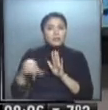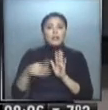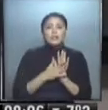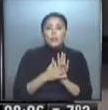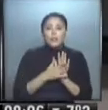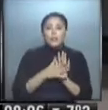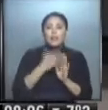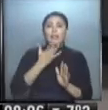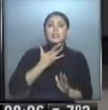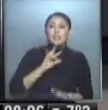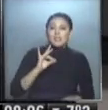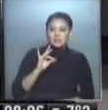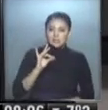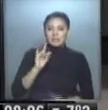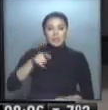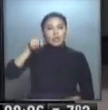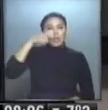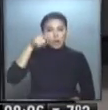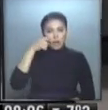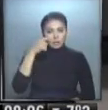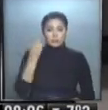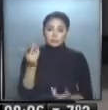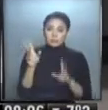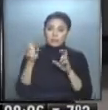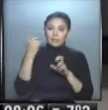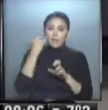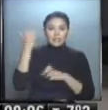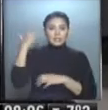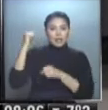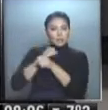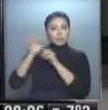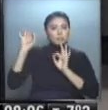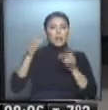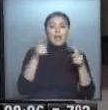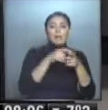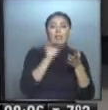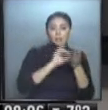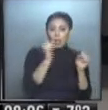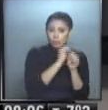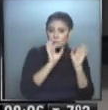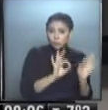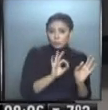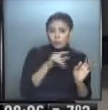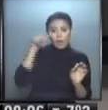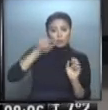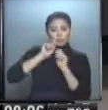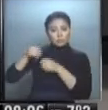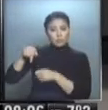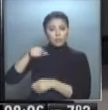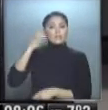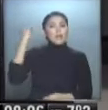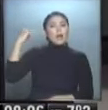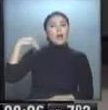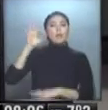adicciones y con drogas y este tema es un proyecto que ya viene sanción la cámara de diputados- proyecto del diputado